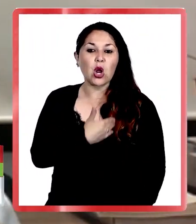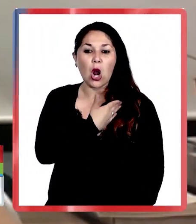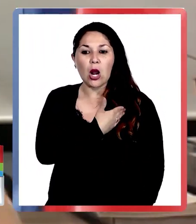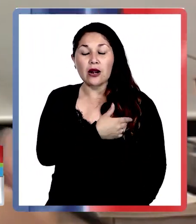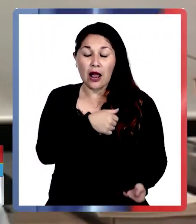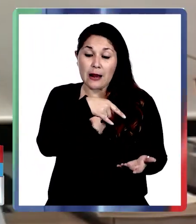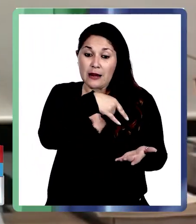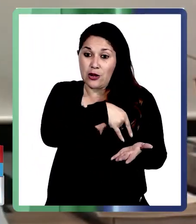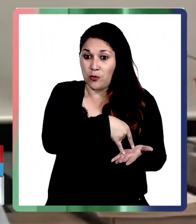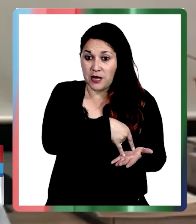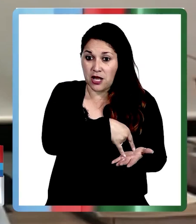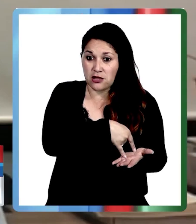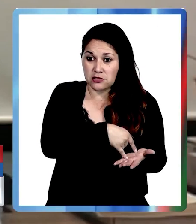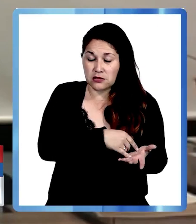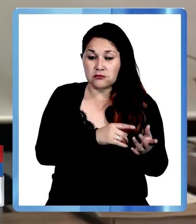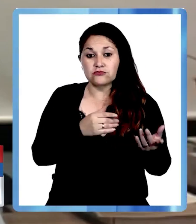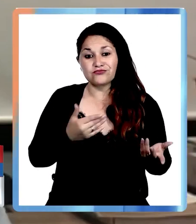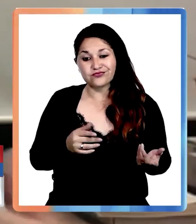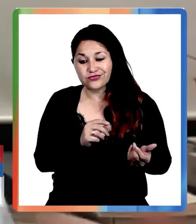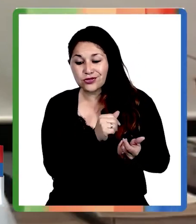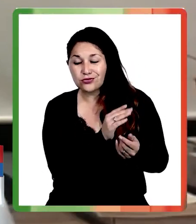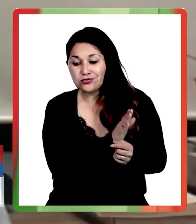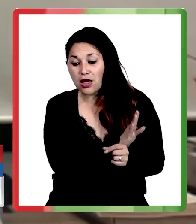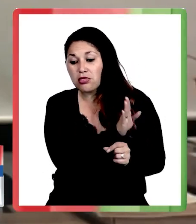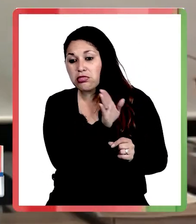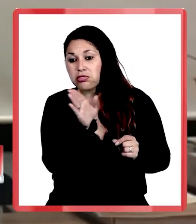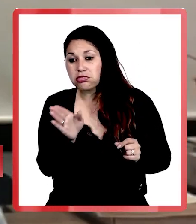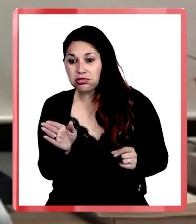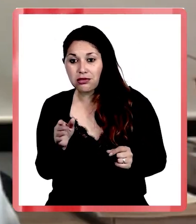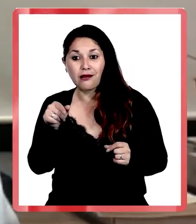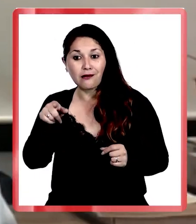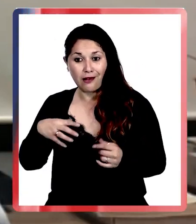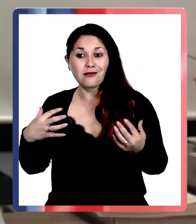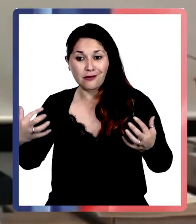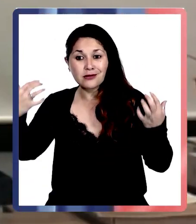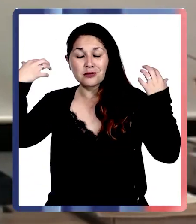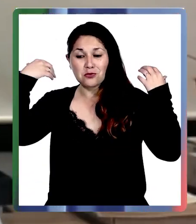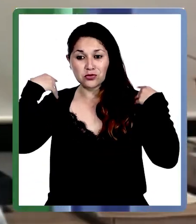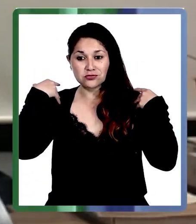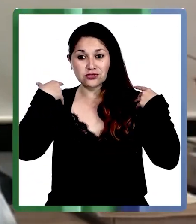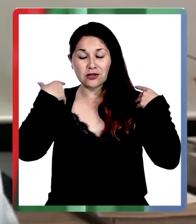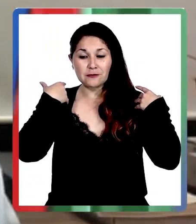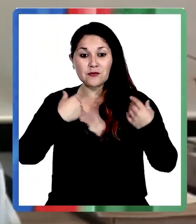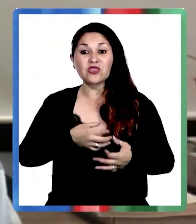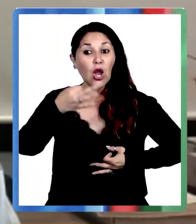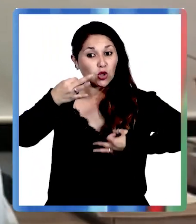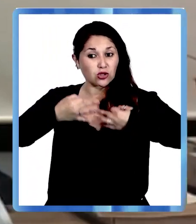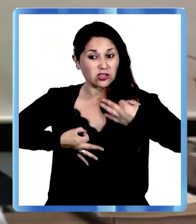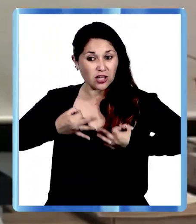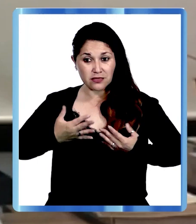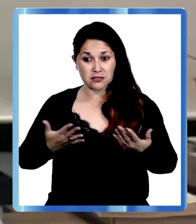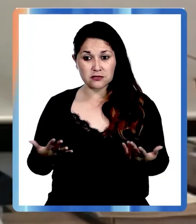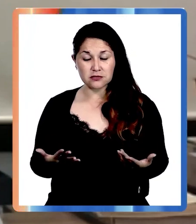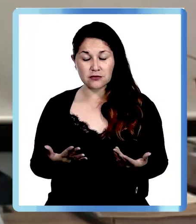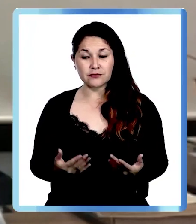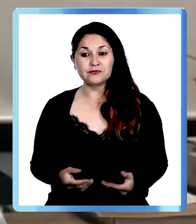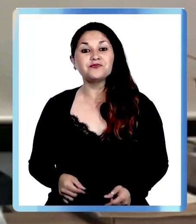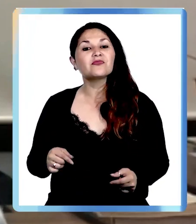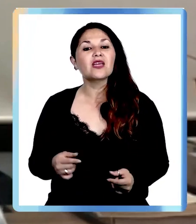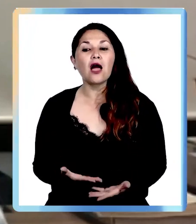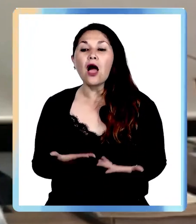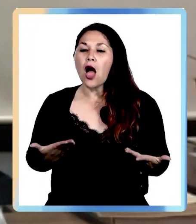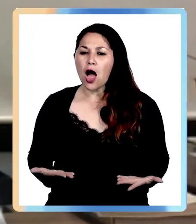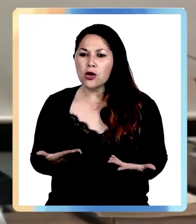legislativa, se está solucionando, se solucionó o se puso en sede judicial el problema, y eso es